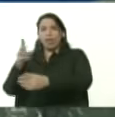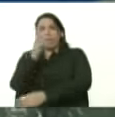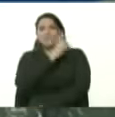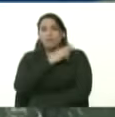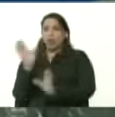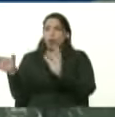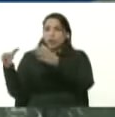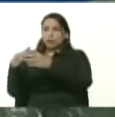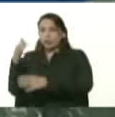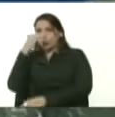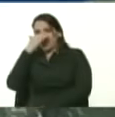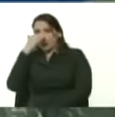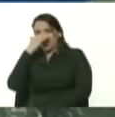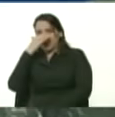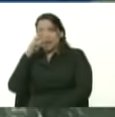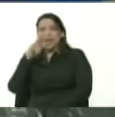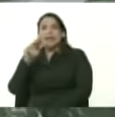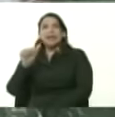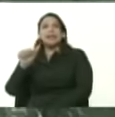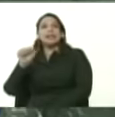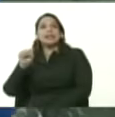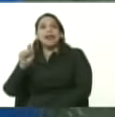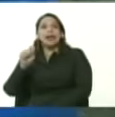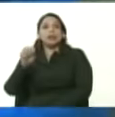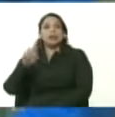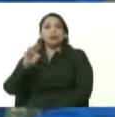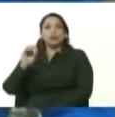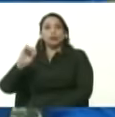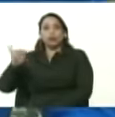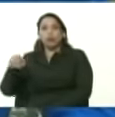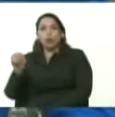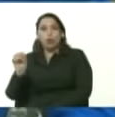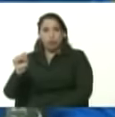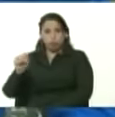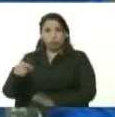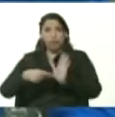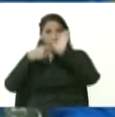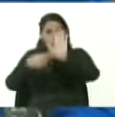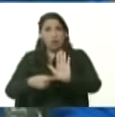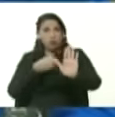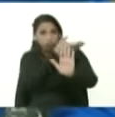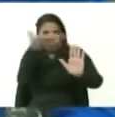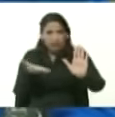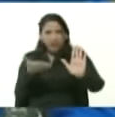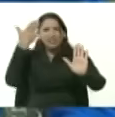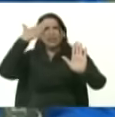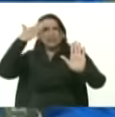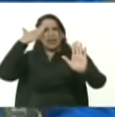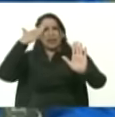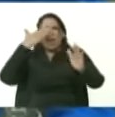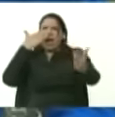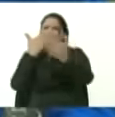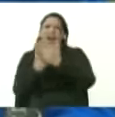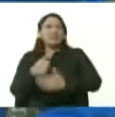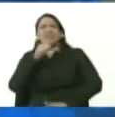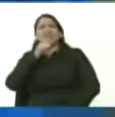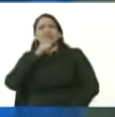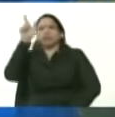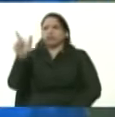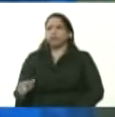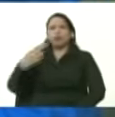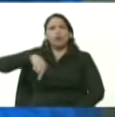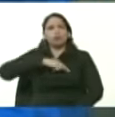organización paramilitar Los Rastrojos. Se la muestro a ustedes para que sepan ante qué estamos